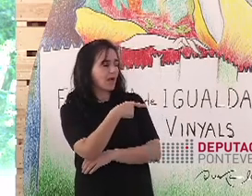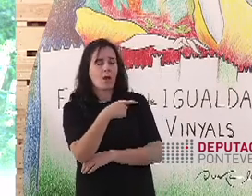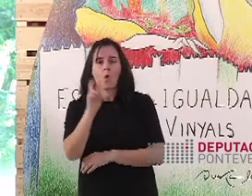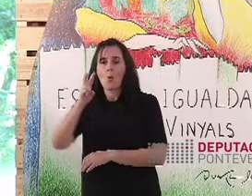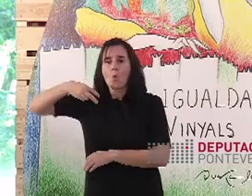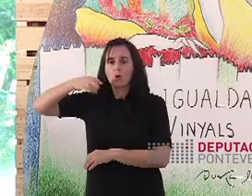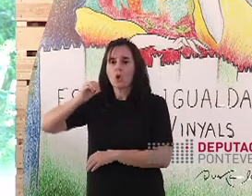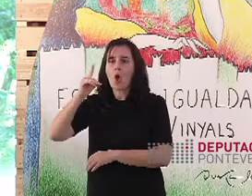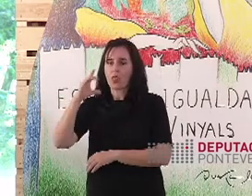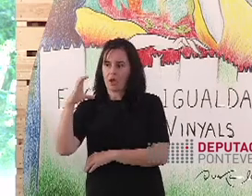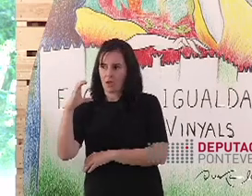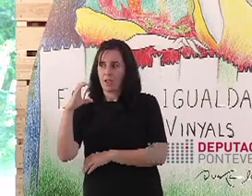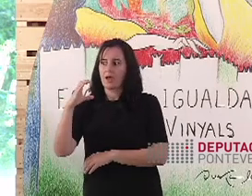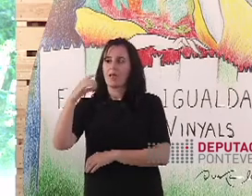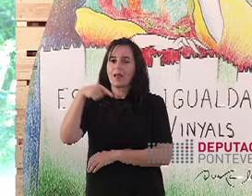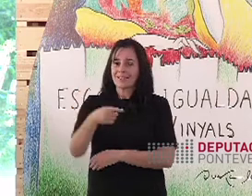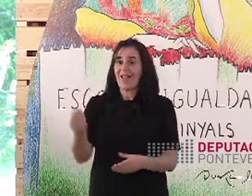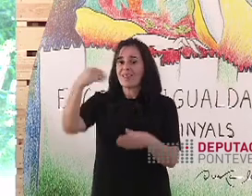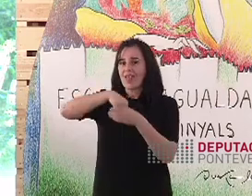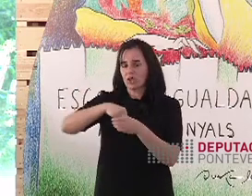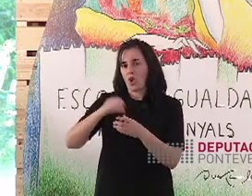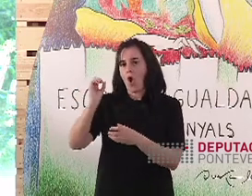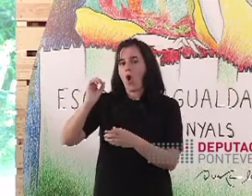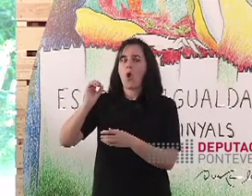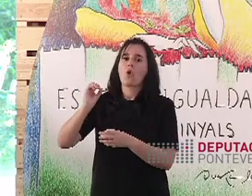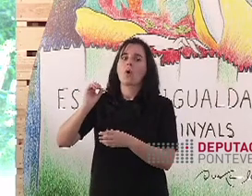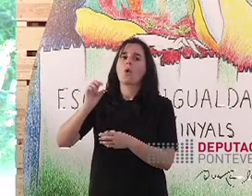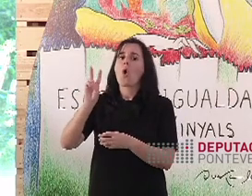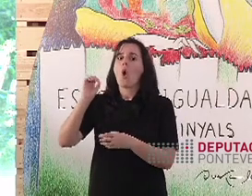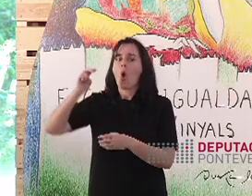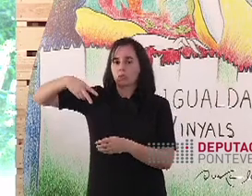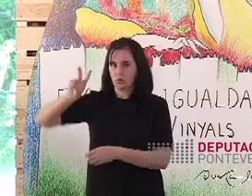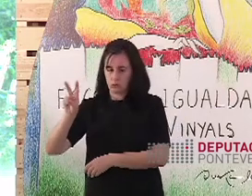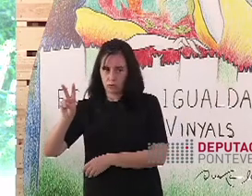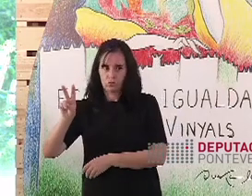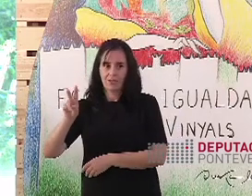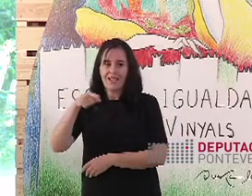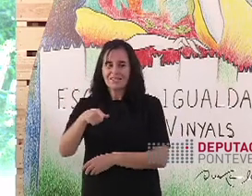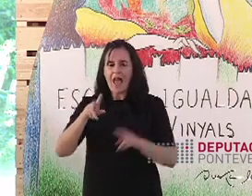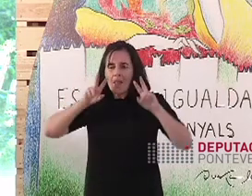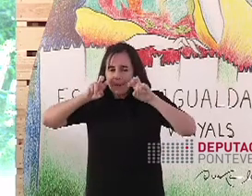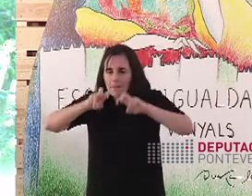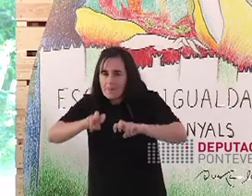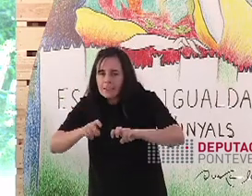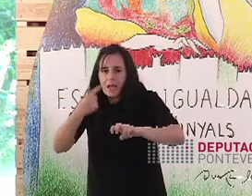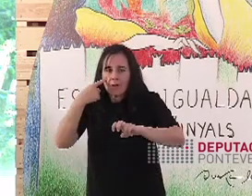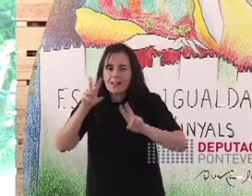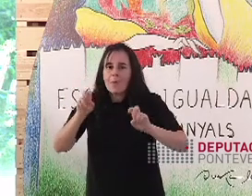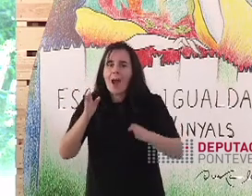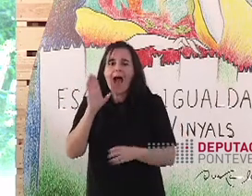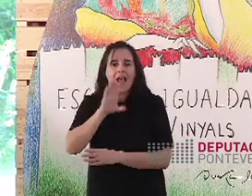que forma parte das Nacións Unidas e que está vinculado á investigación do crimen organizado, este sacando